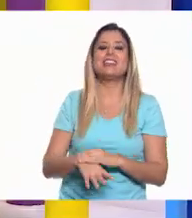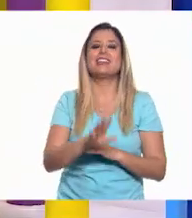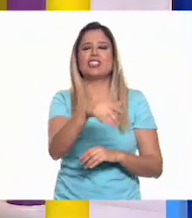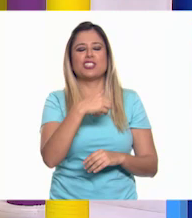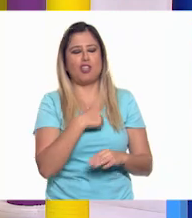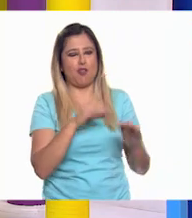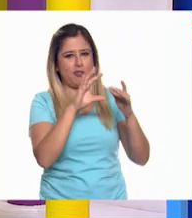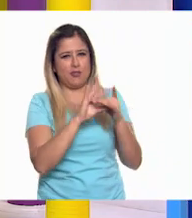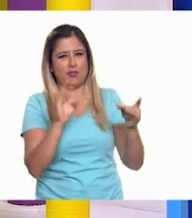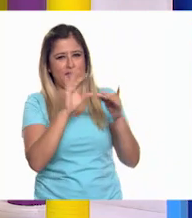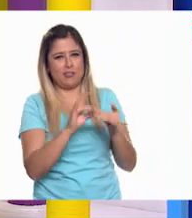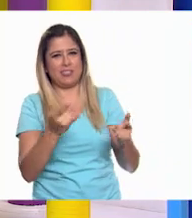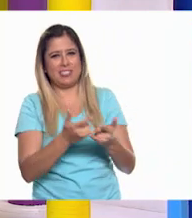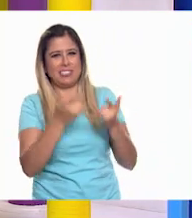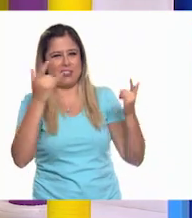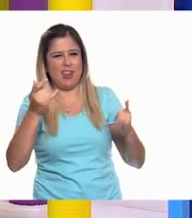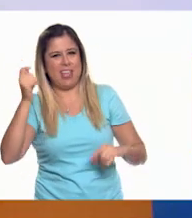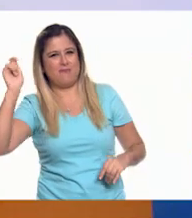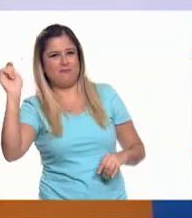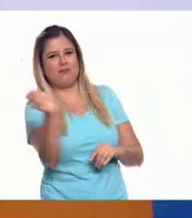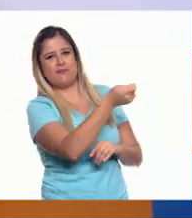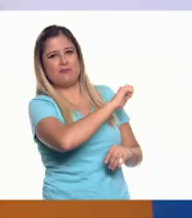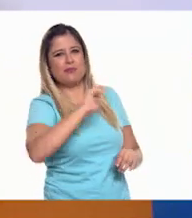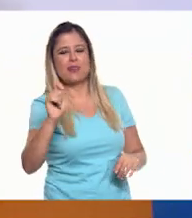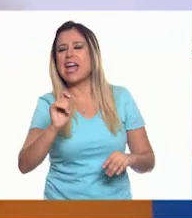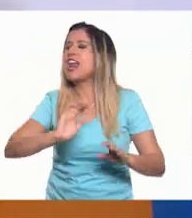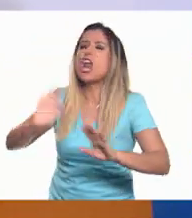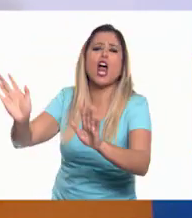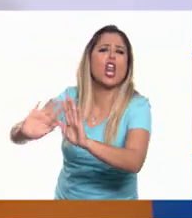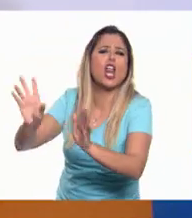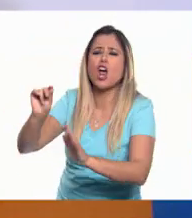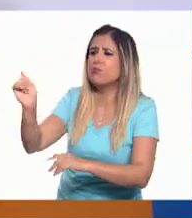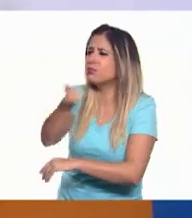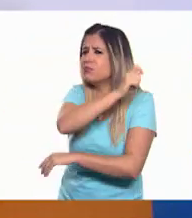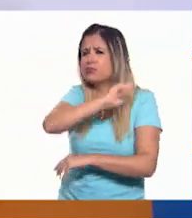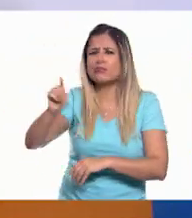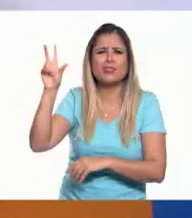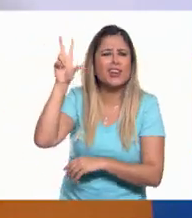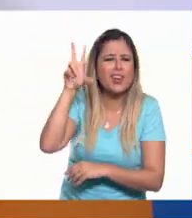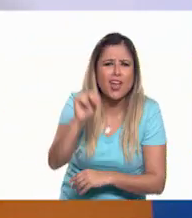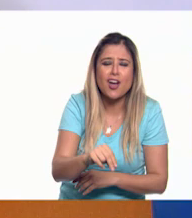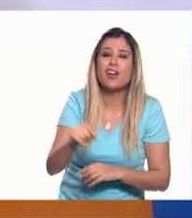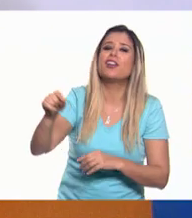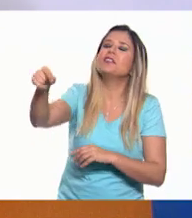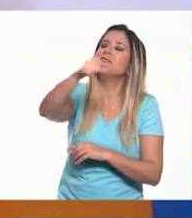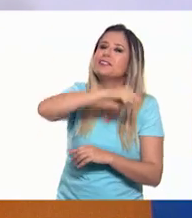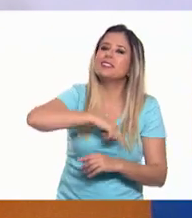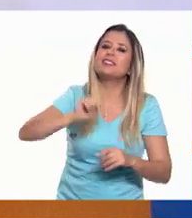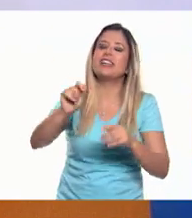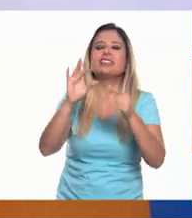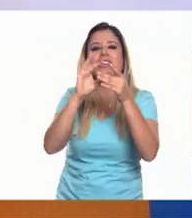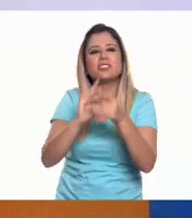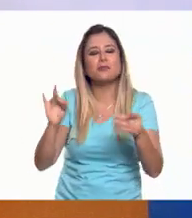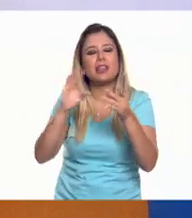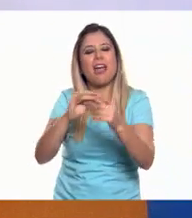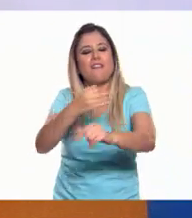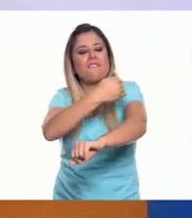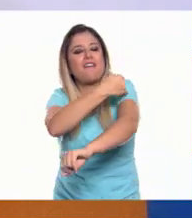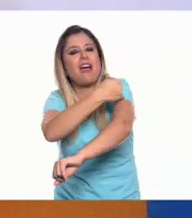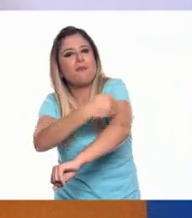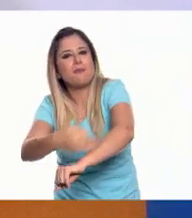de un caballero, ¿o no son esas historias? No, Eric. Vamos a recordar que en clases anteriores hemos estado platicando sobre la